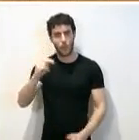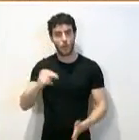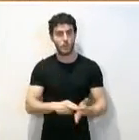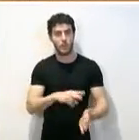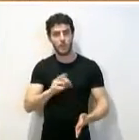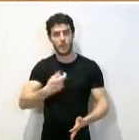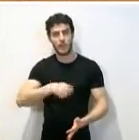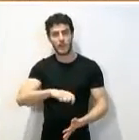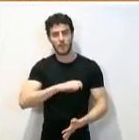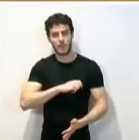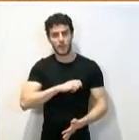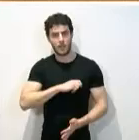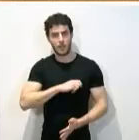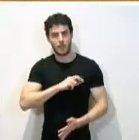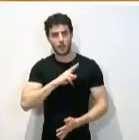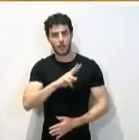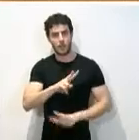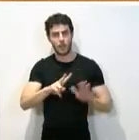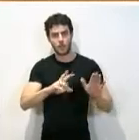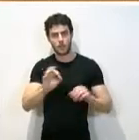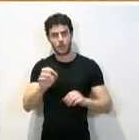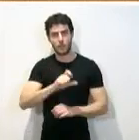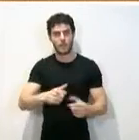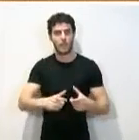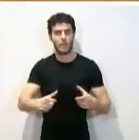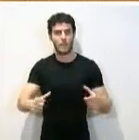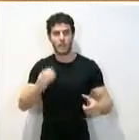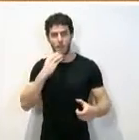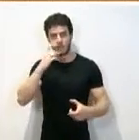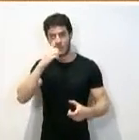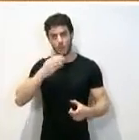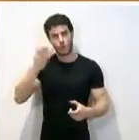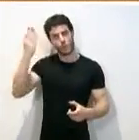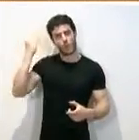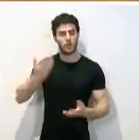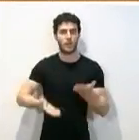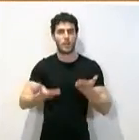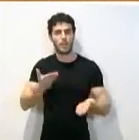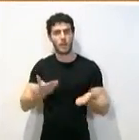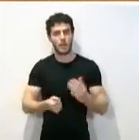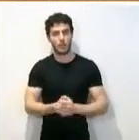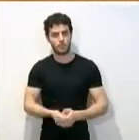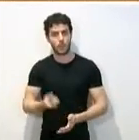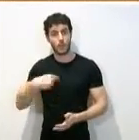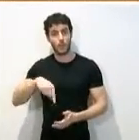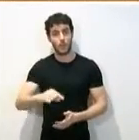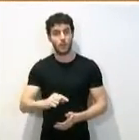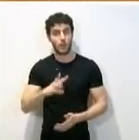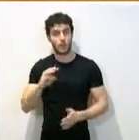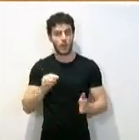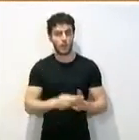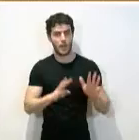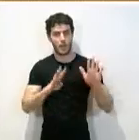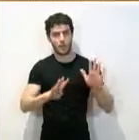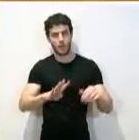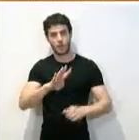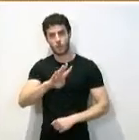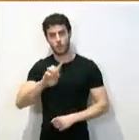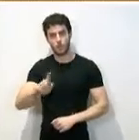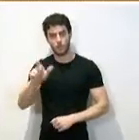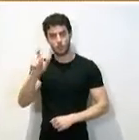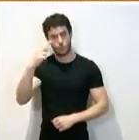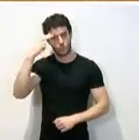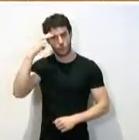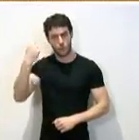España creció en 270 personas con respecto al año anterior. Hemos llegado a 3.941